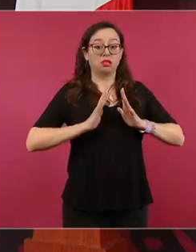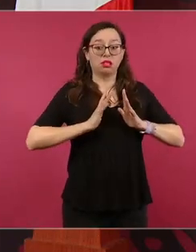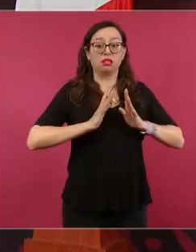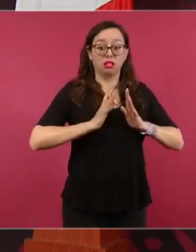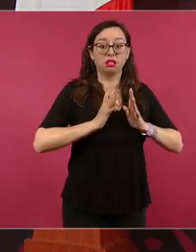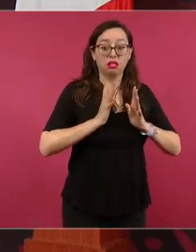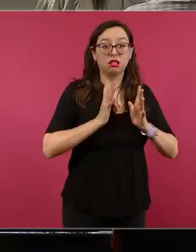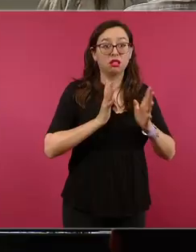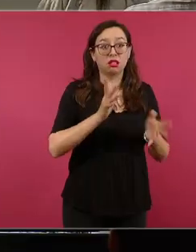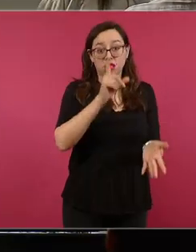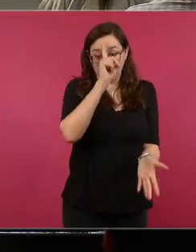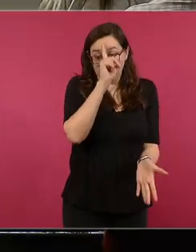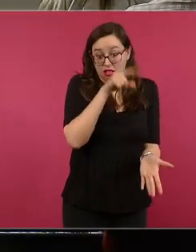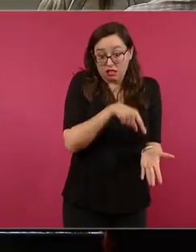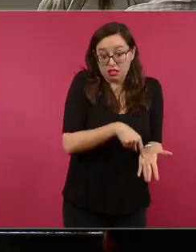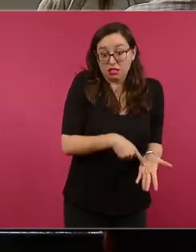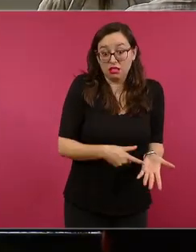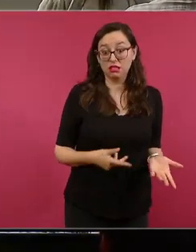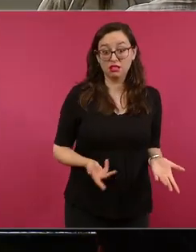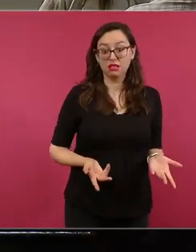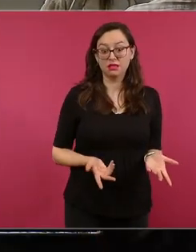creyéndose todo.